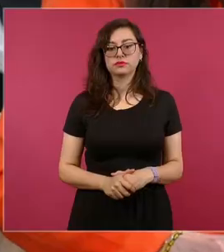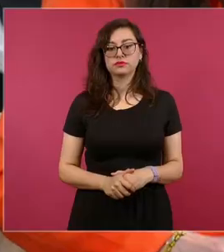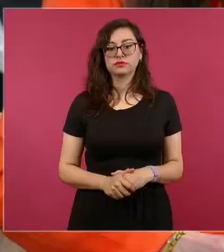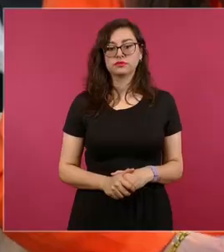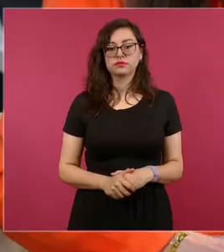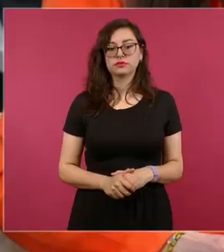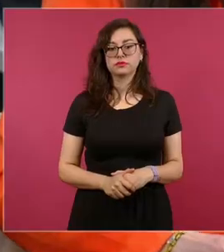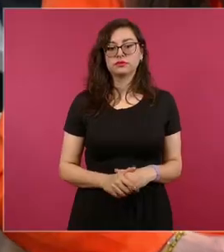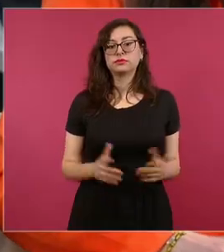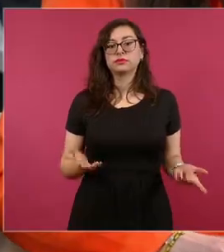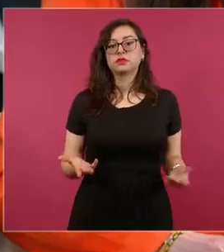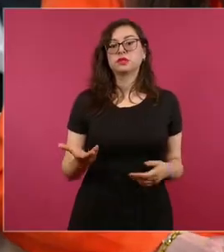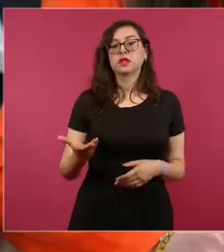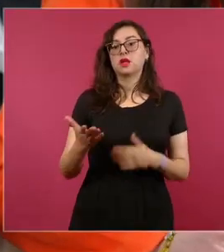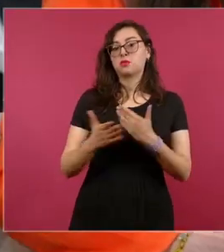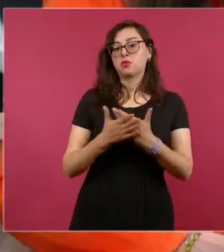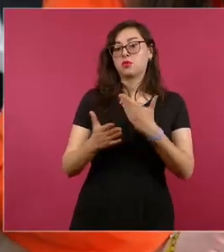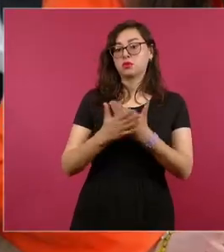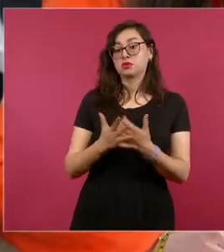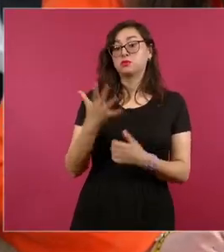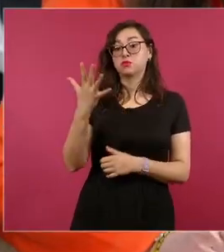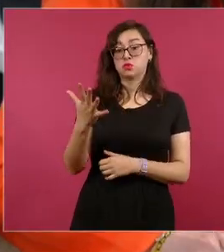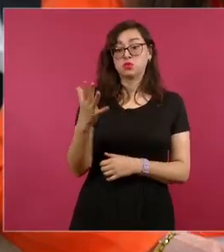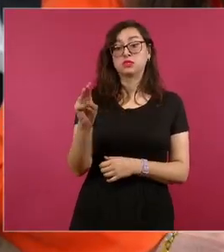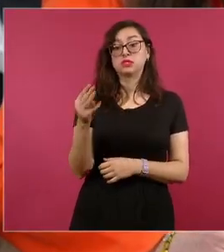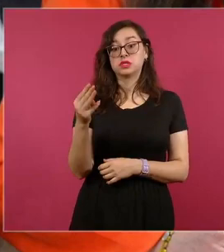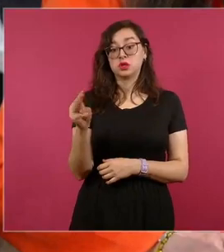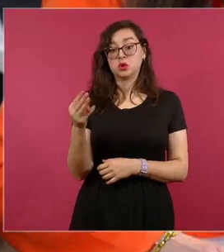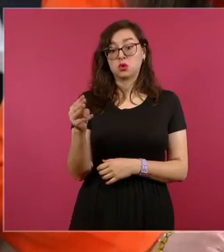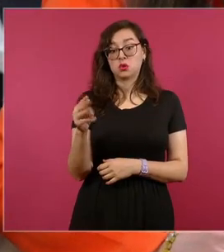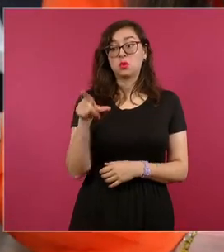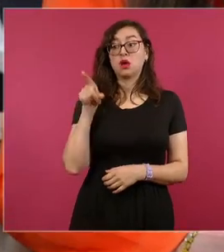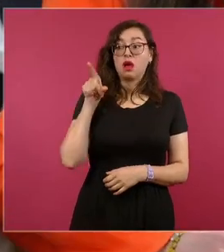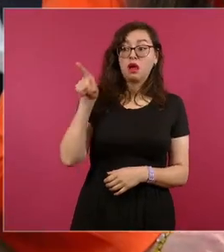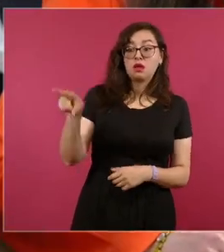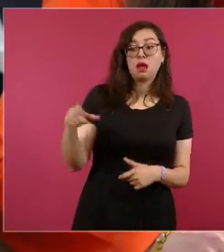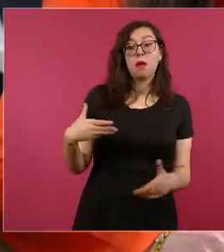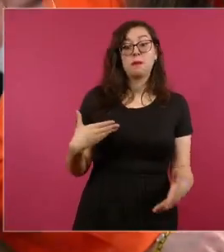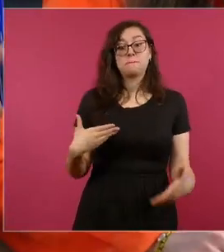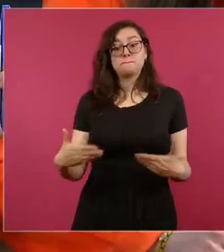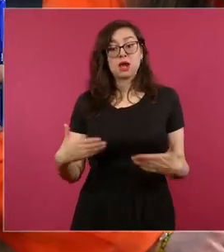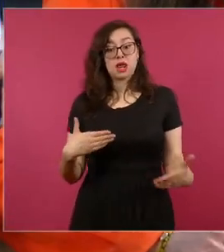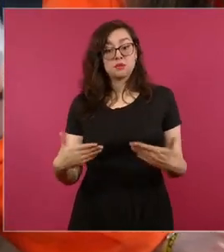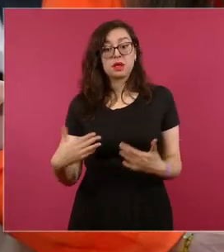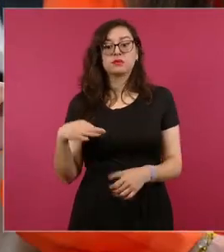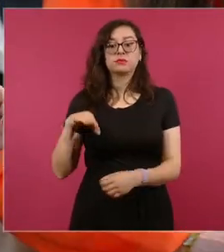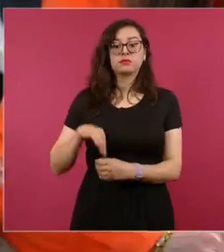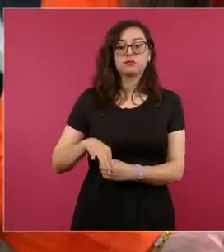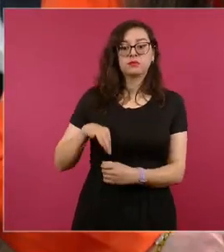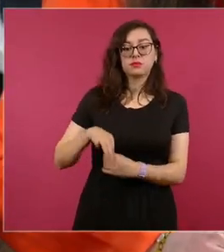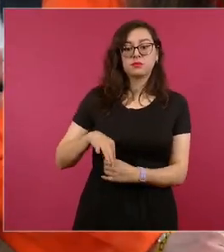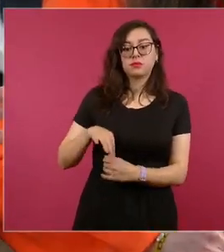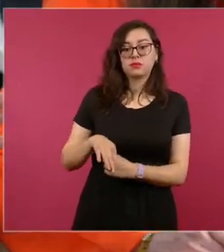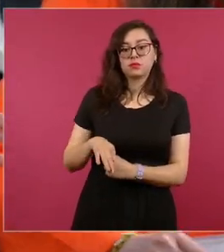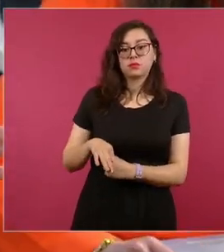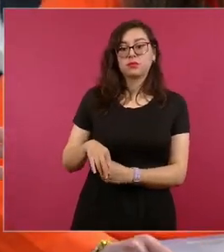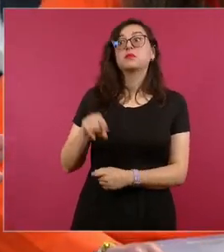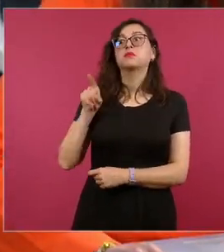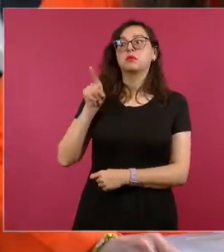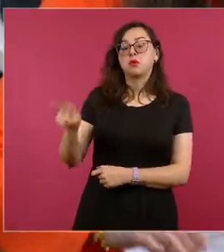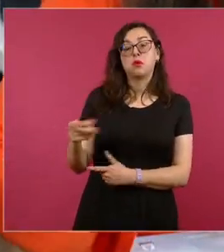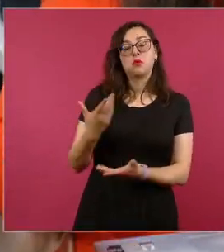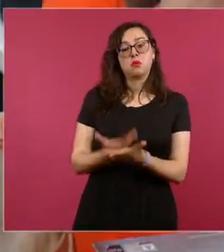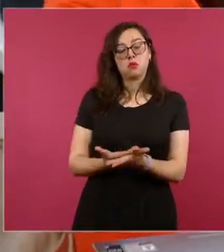el 5 de mayo próximo se celebrarán elecciones en Panamá. Y en una de las propuestas de un candidato que va a la alta en